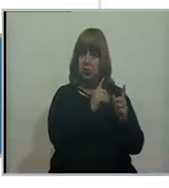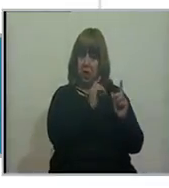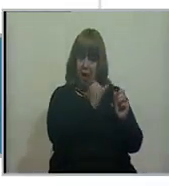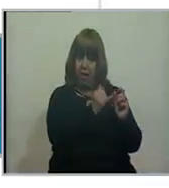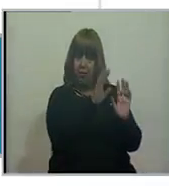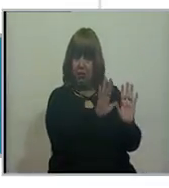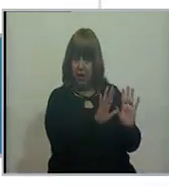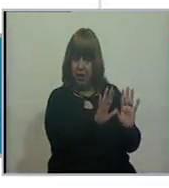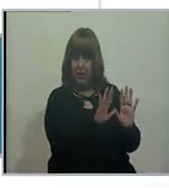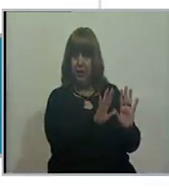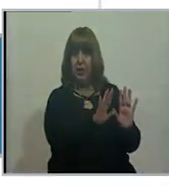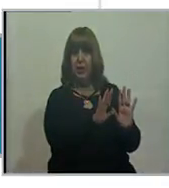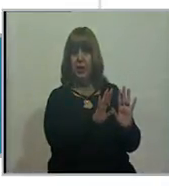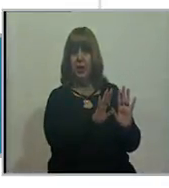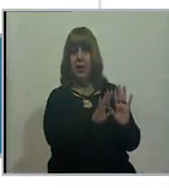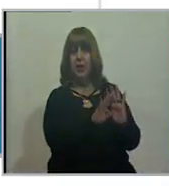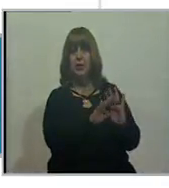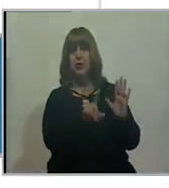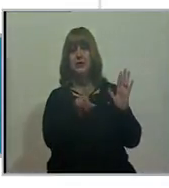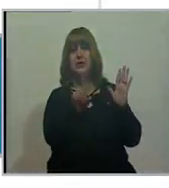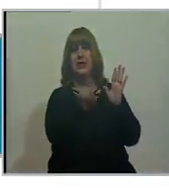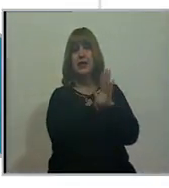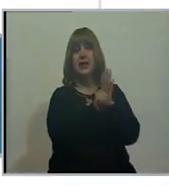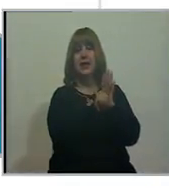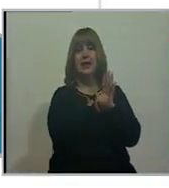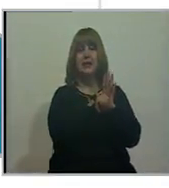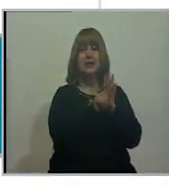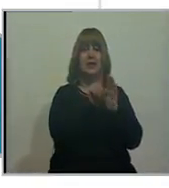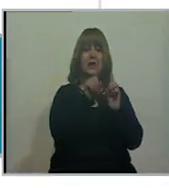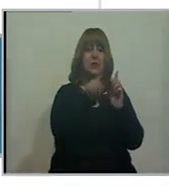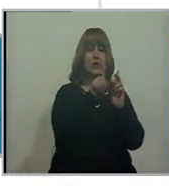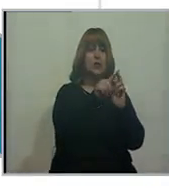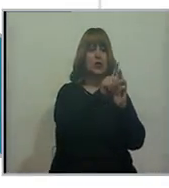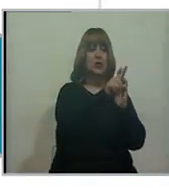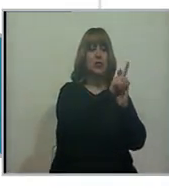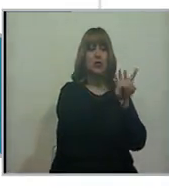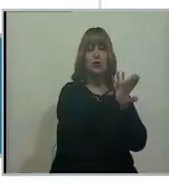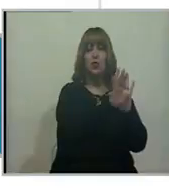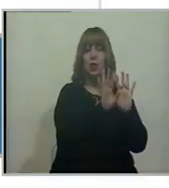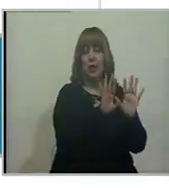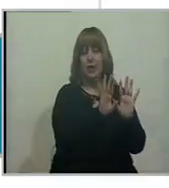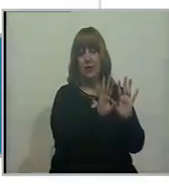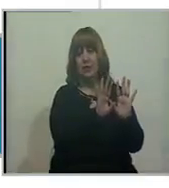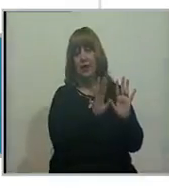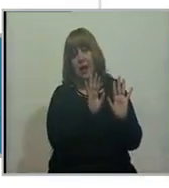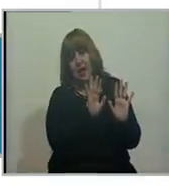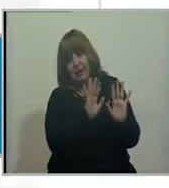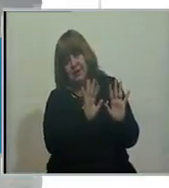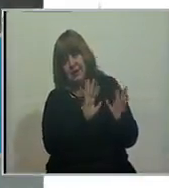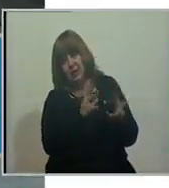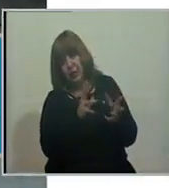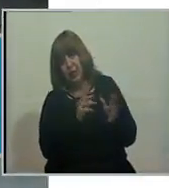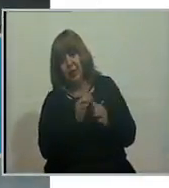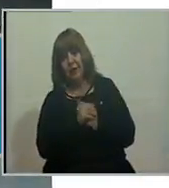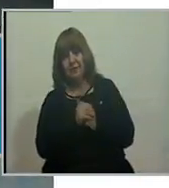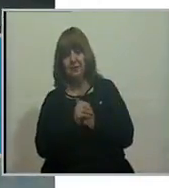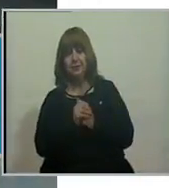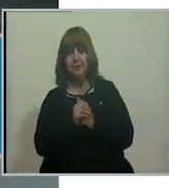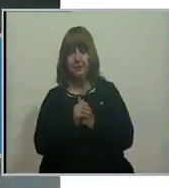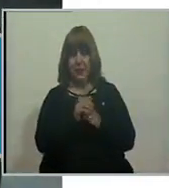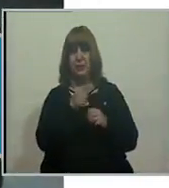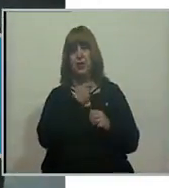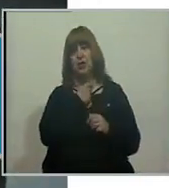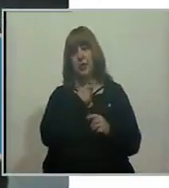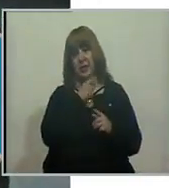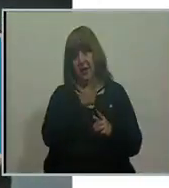existen. Entonces, Tano, ¿vamos a legalizar todo esto? Bueno, lo que responde me imagino Granata, que es así más o menos la